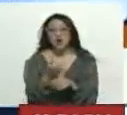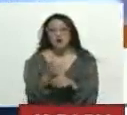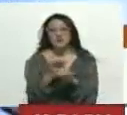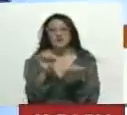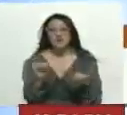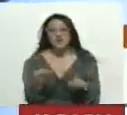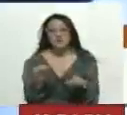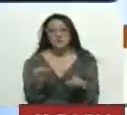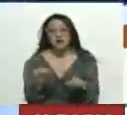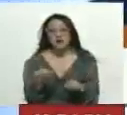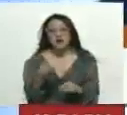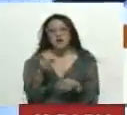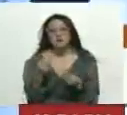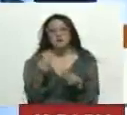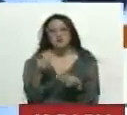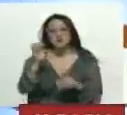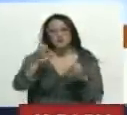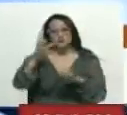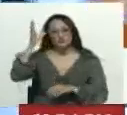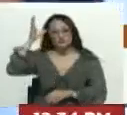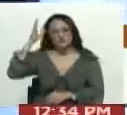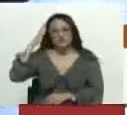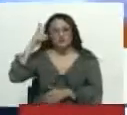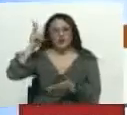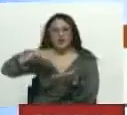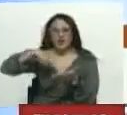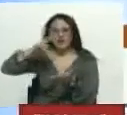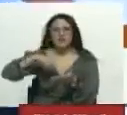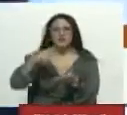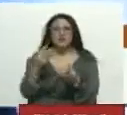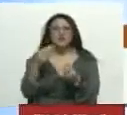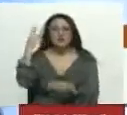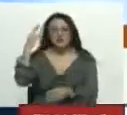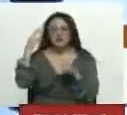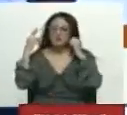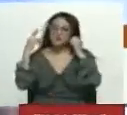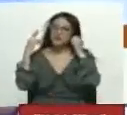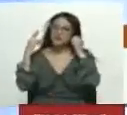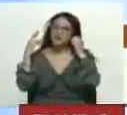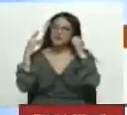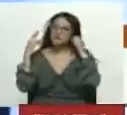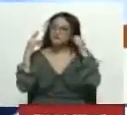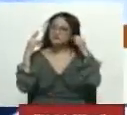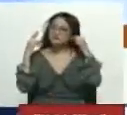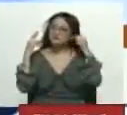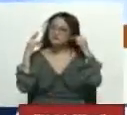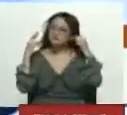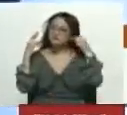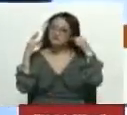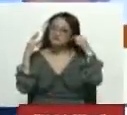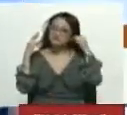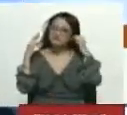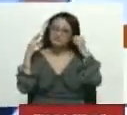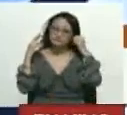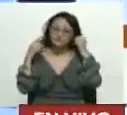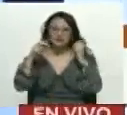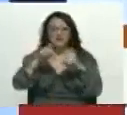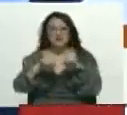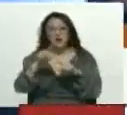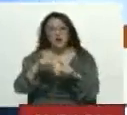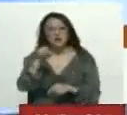muchos estudiosos muchos de ustedes hemos leído mucho de sus reflexiones Pero sabemos que esas son condiciones